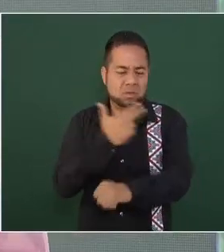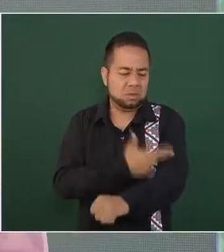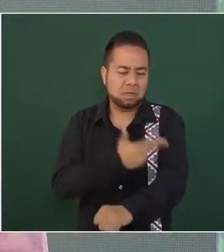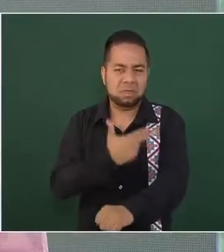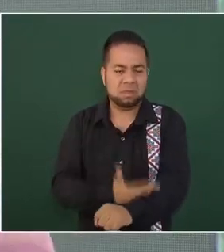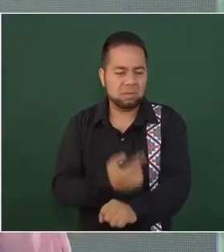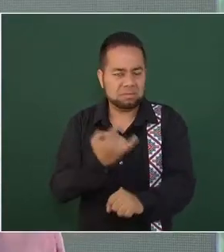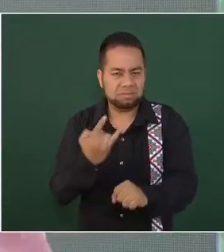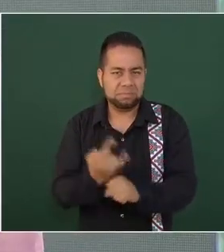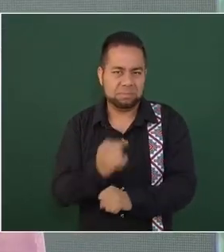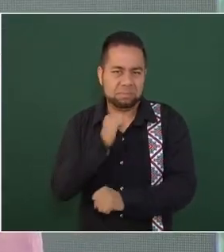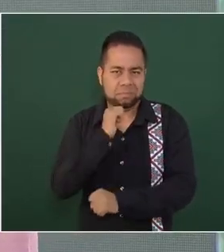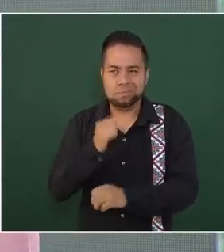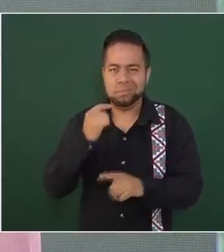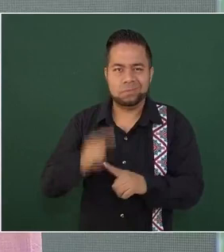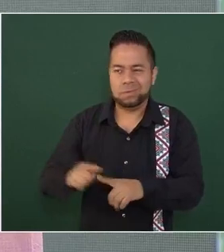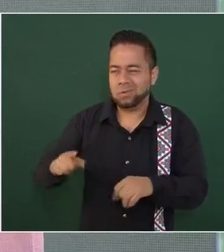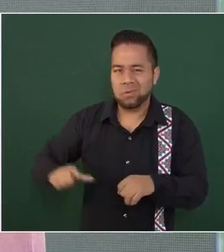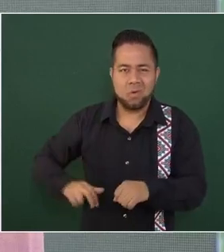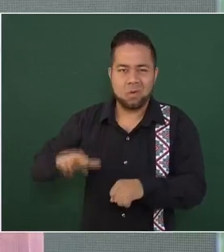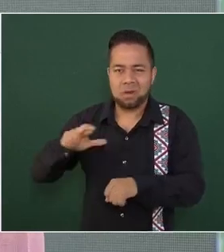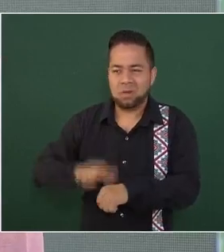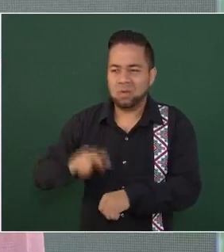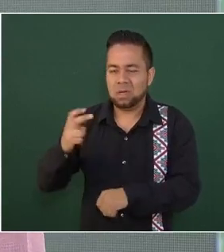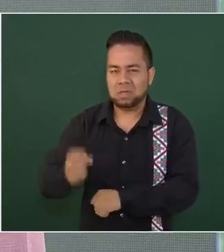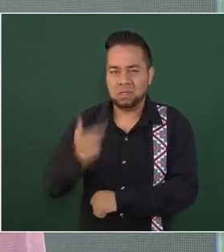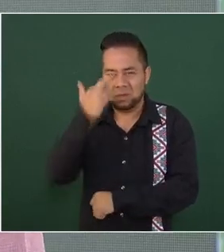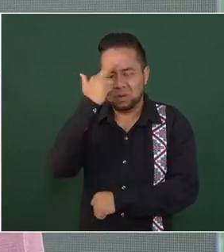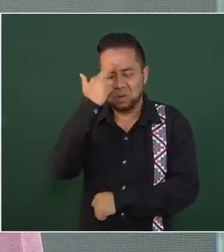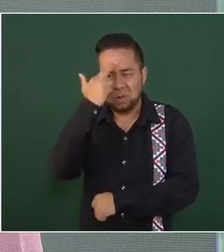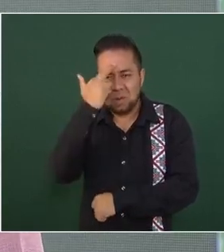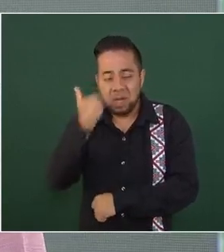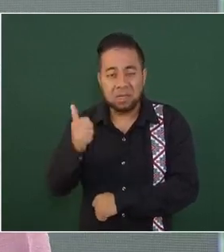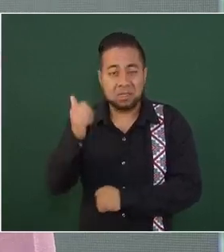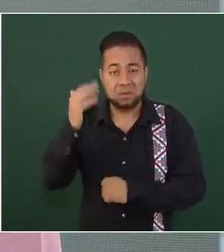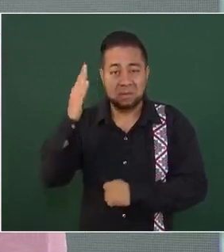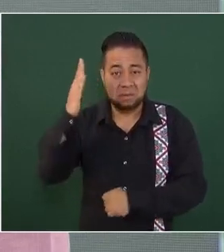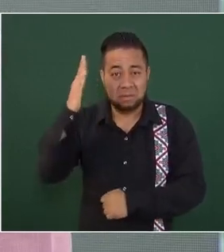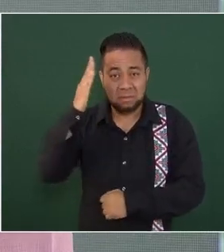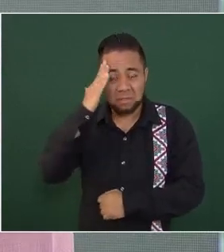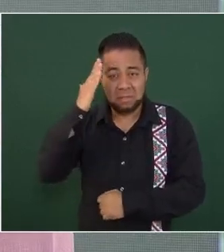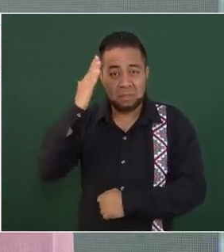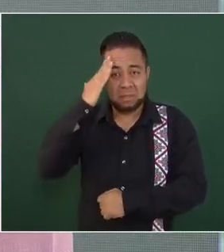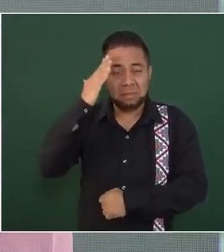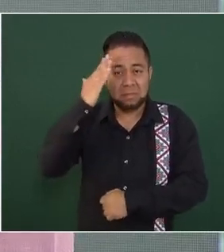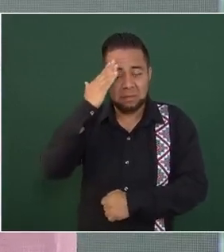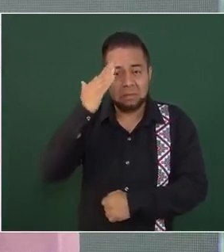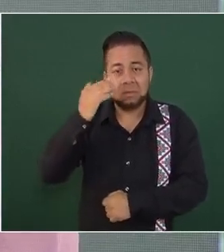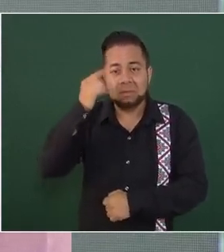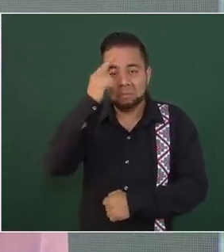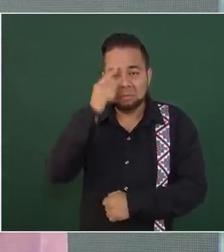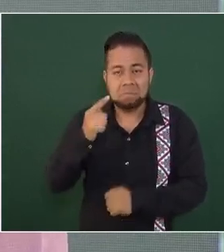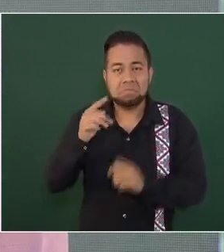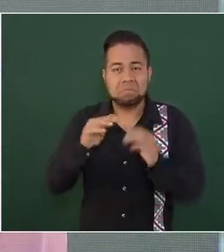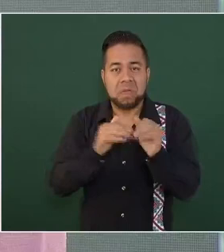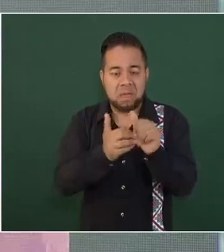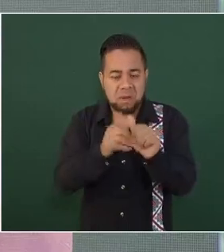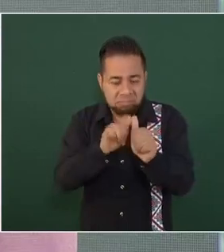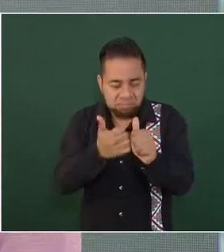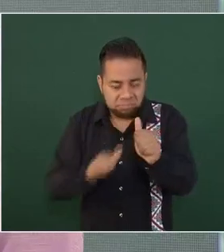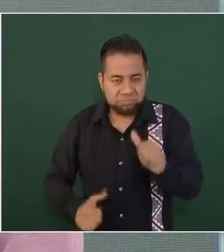de los gobernantes esa es la causa principal de la desigualdad